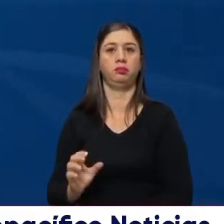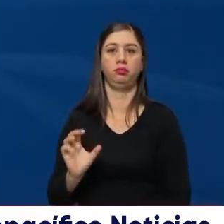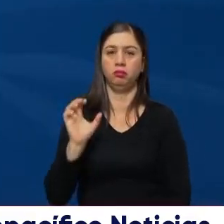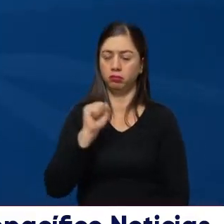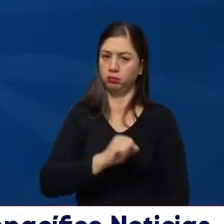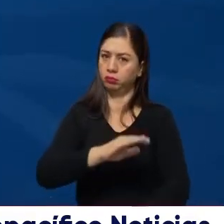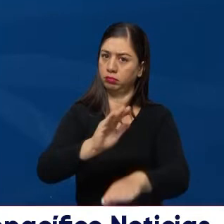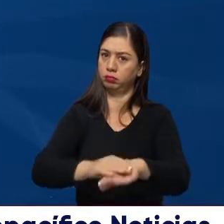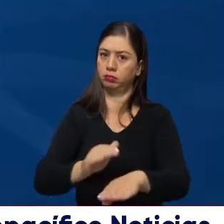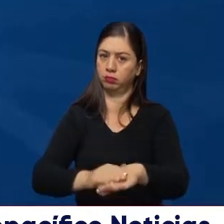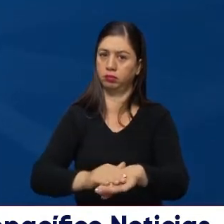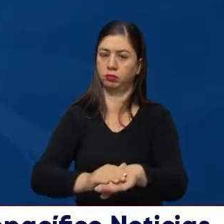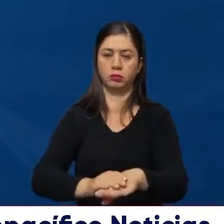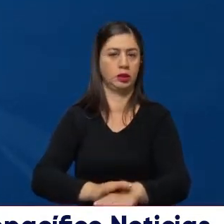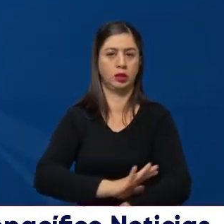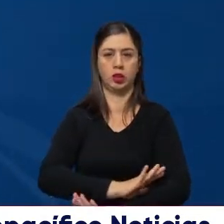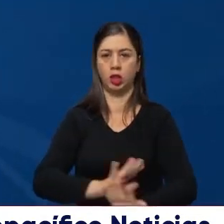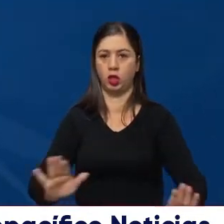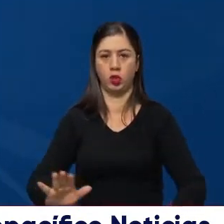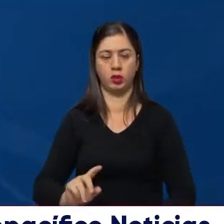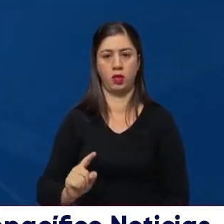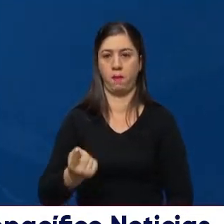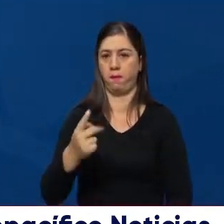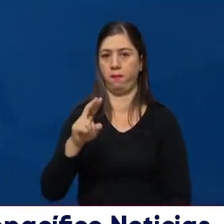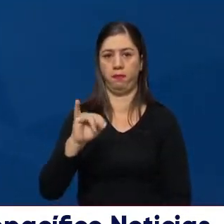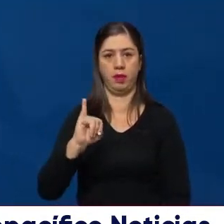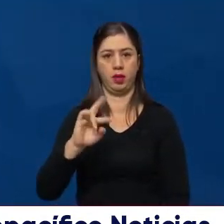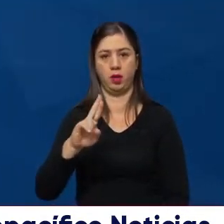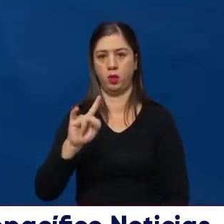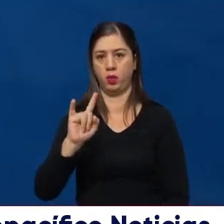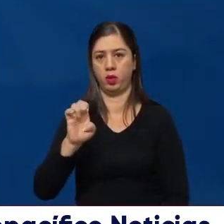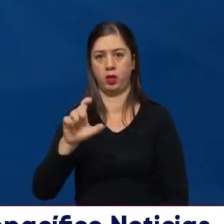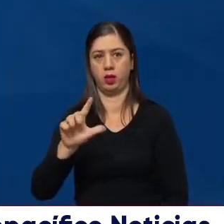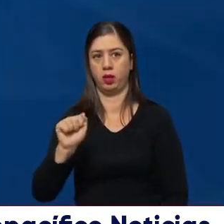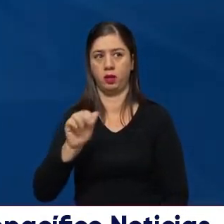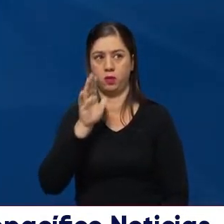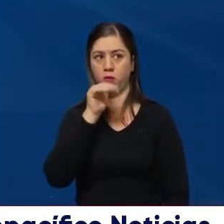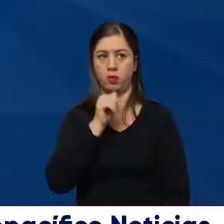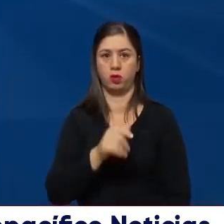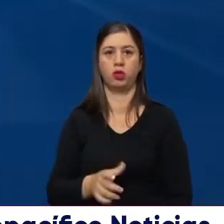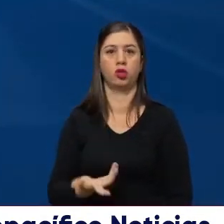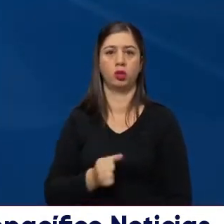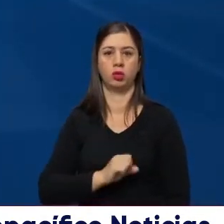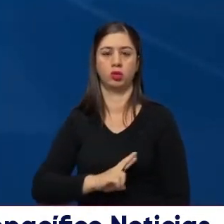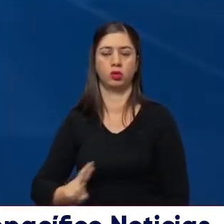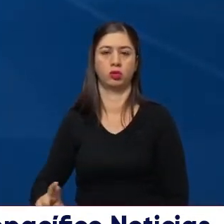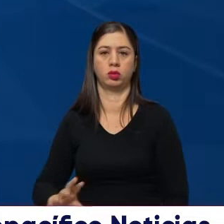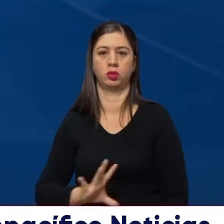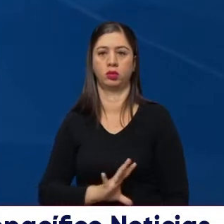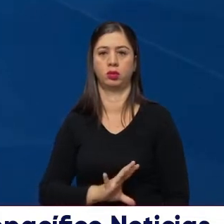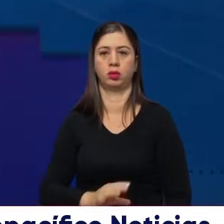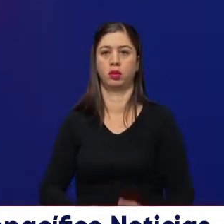de confirmar que fue descartado el primer caso de la viruela del mono en el suroccidente del país.